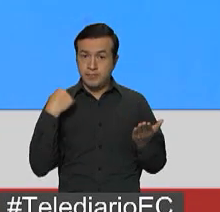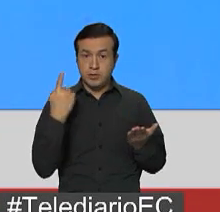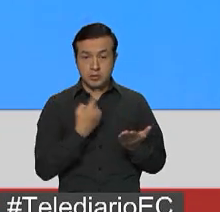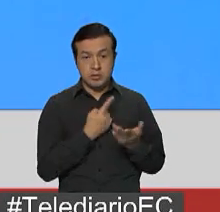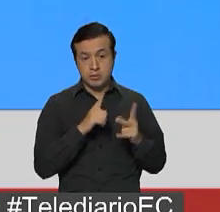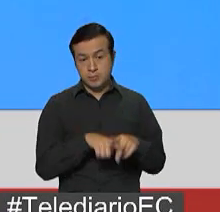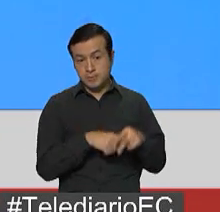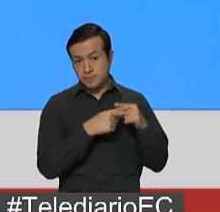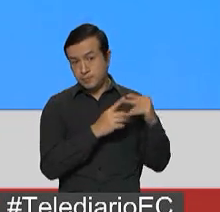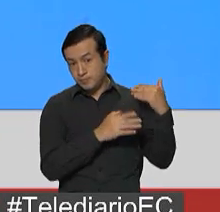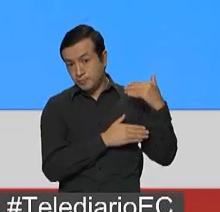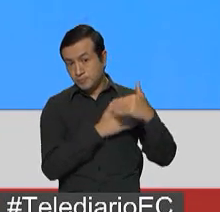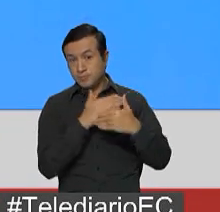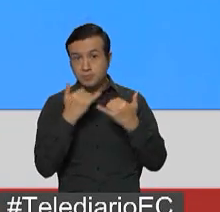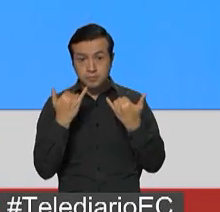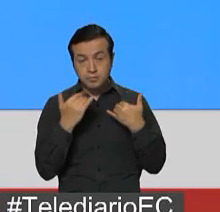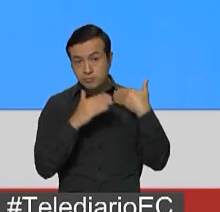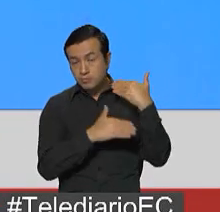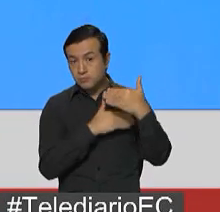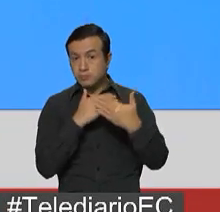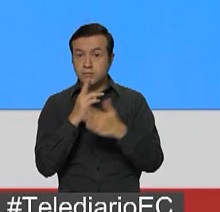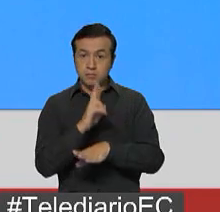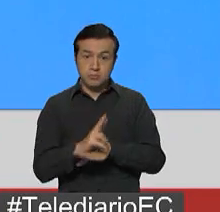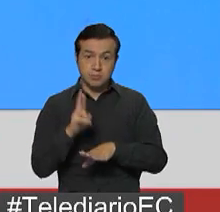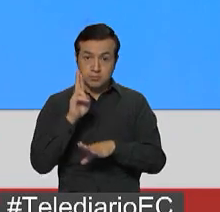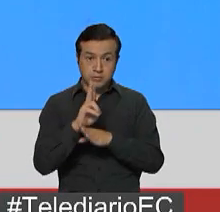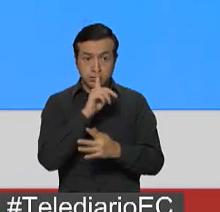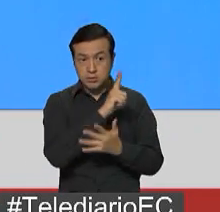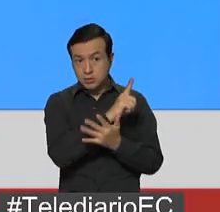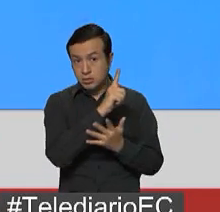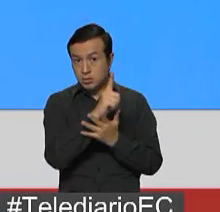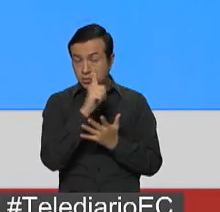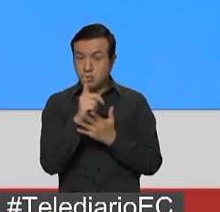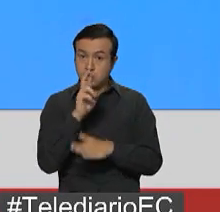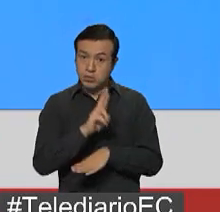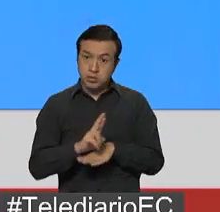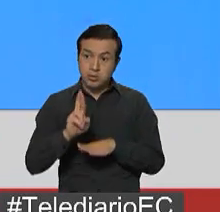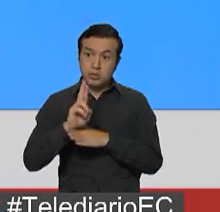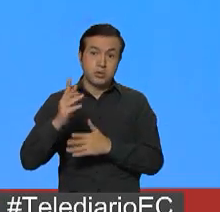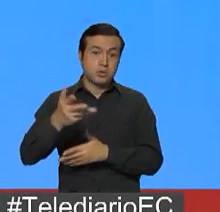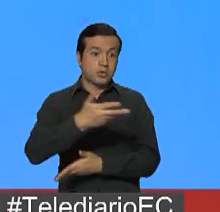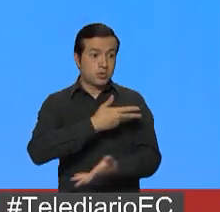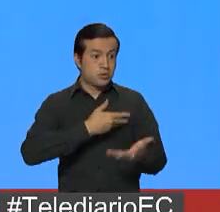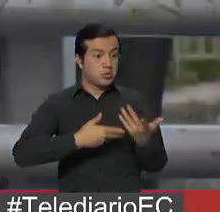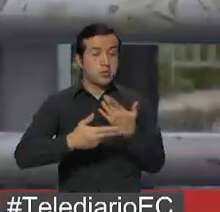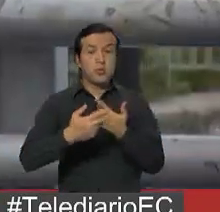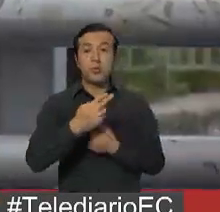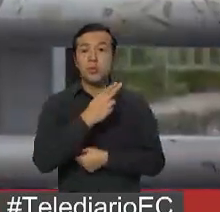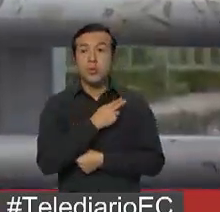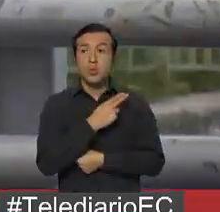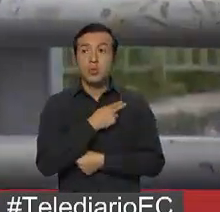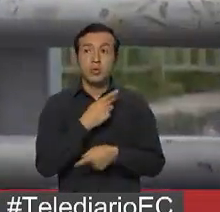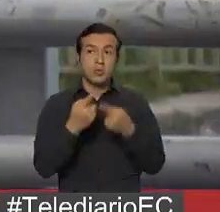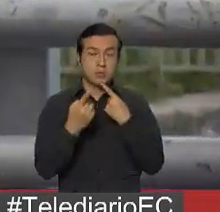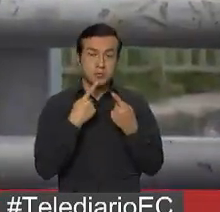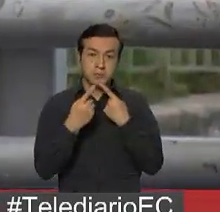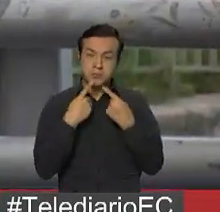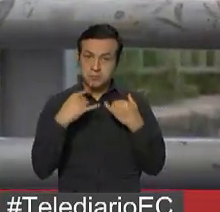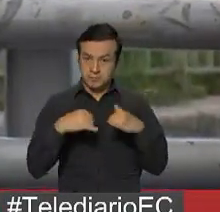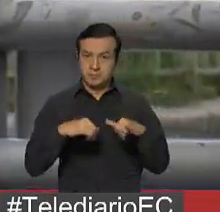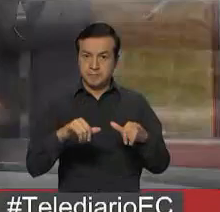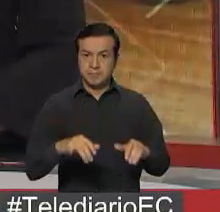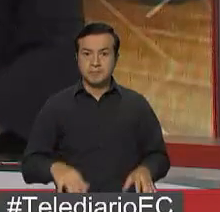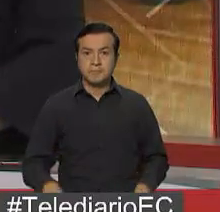empezamos a partir del día de hoy a reunirnos con cada uno de los rectores cada una de las universidades javier zeballos medios